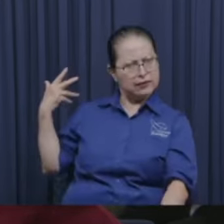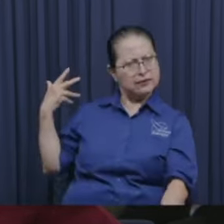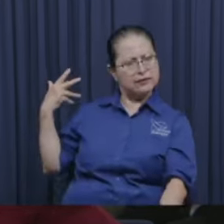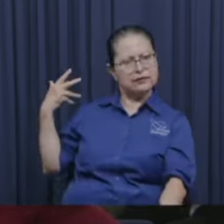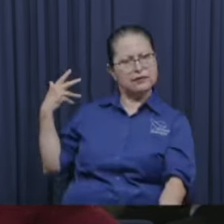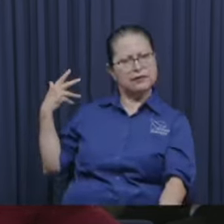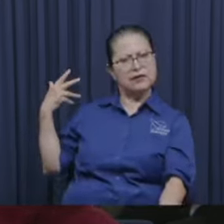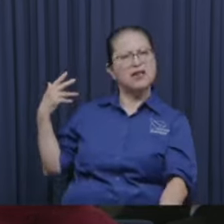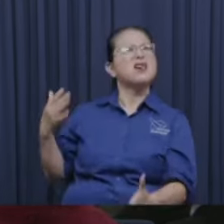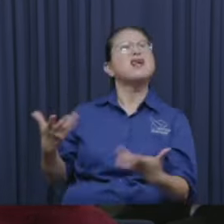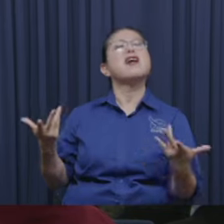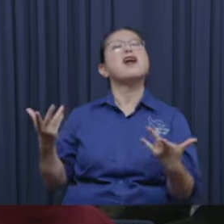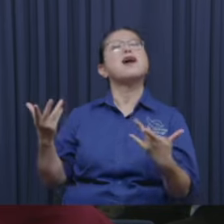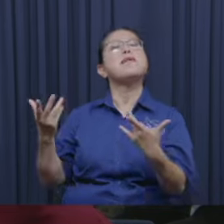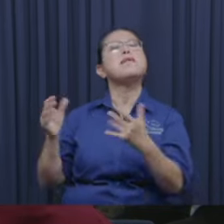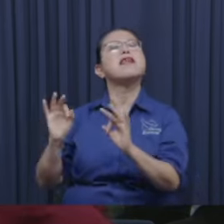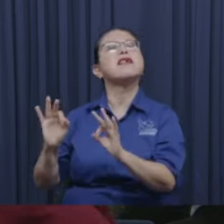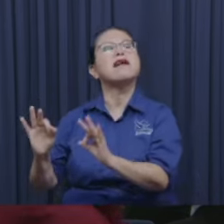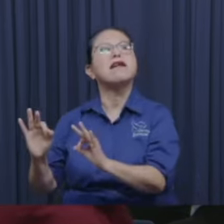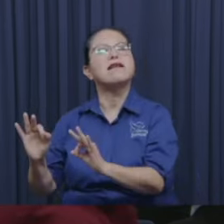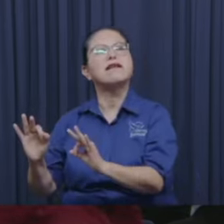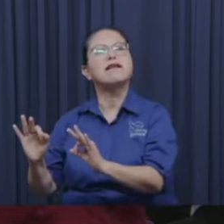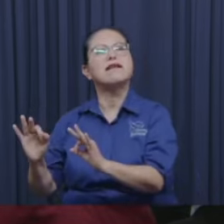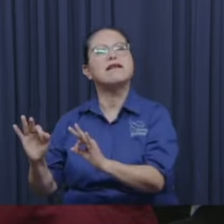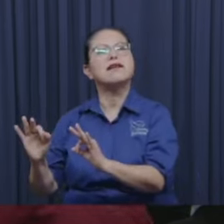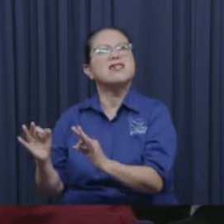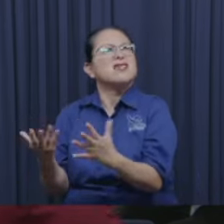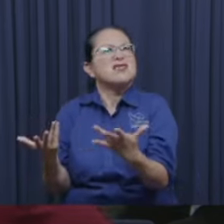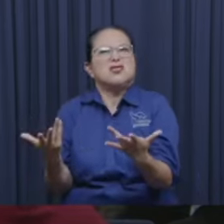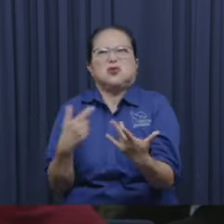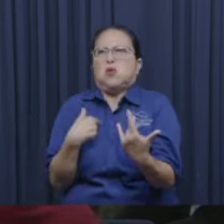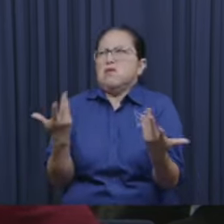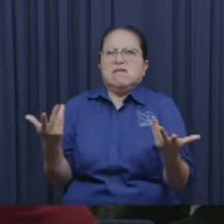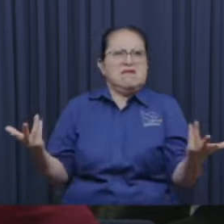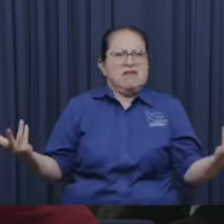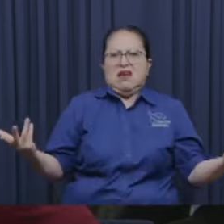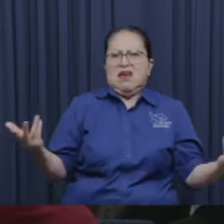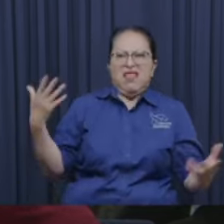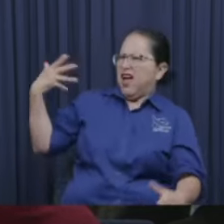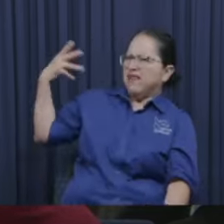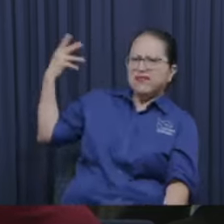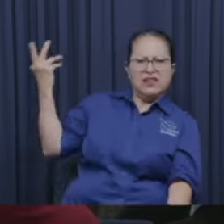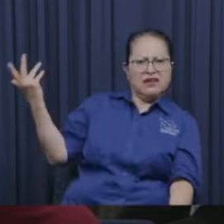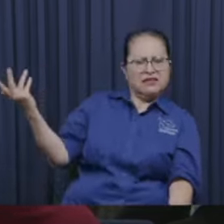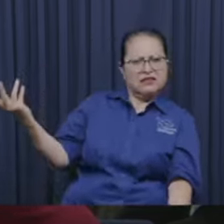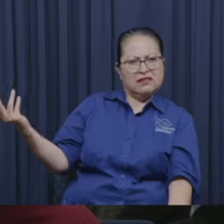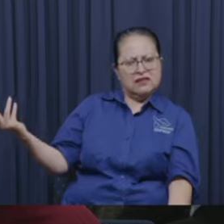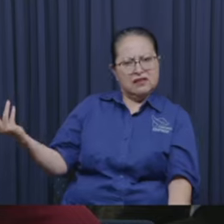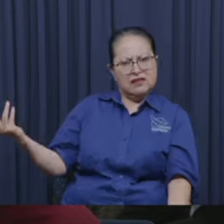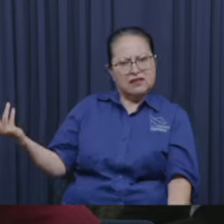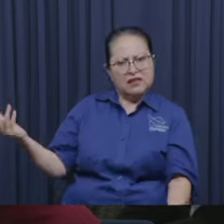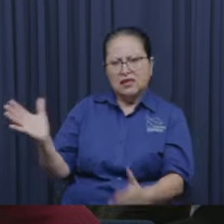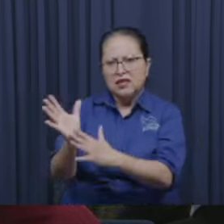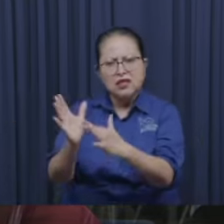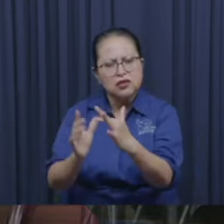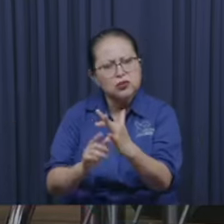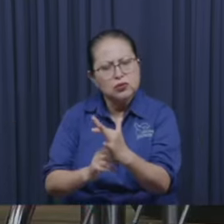1000 que cómo era est predicando eso pasaron 1000 años y no